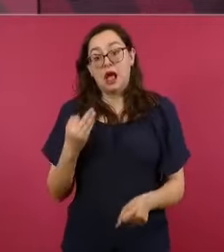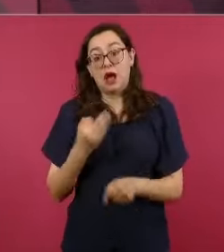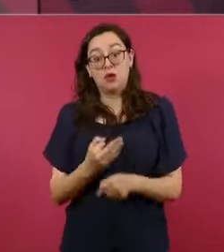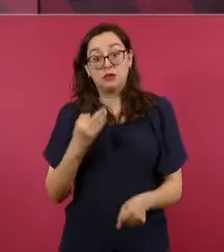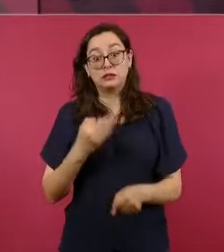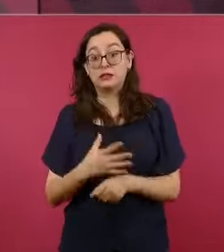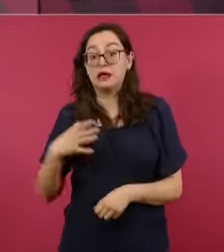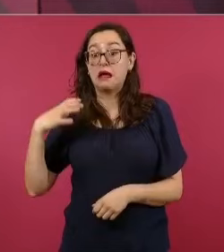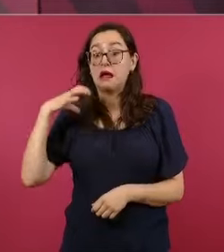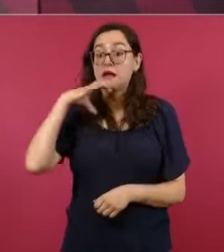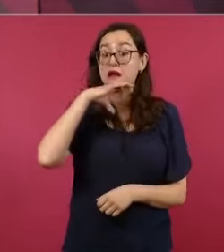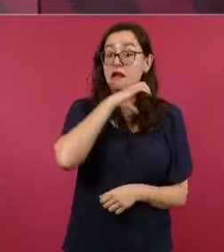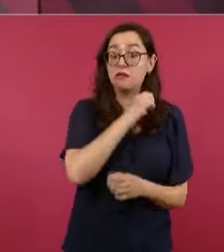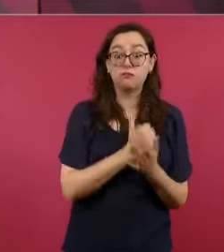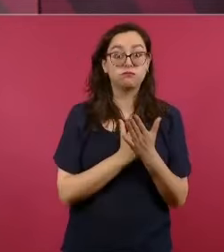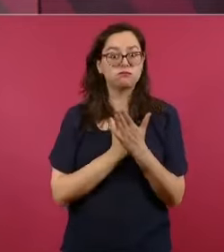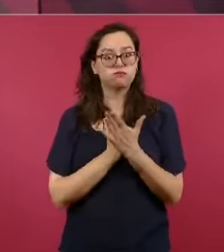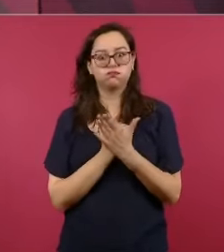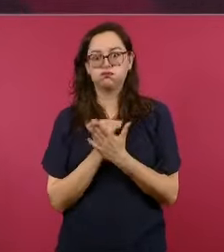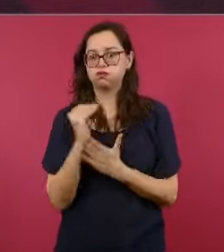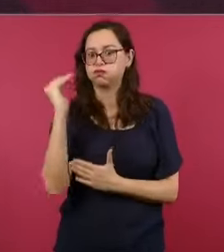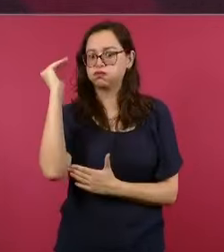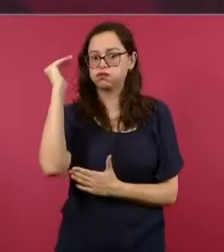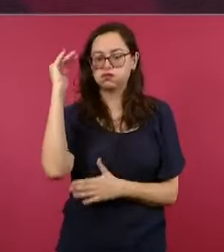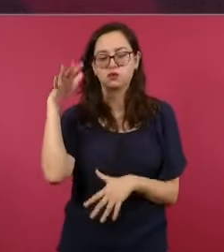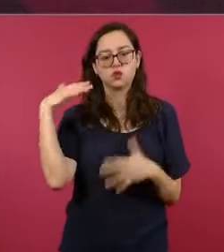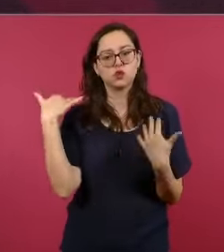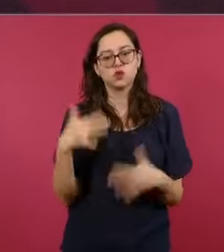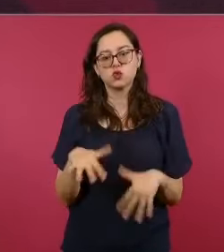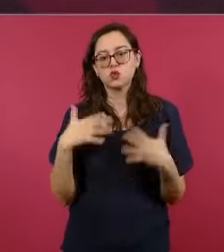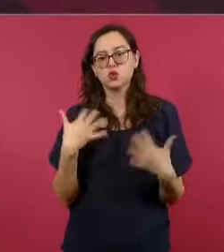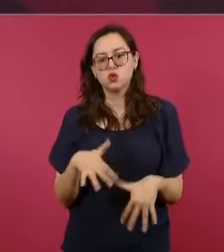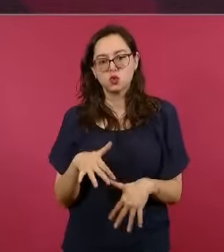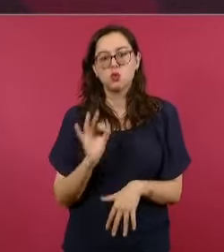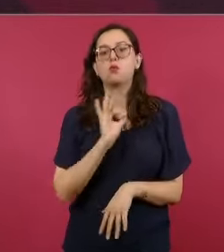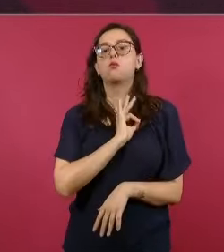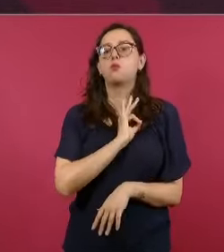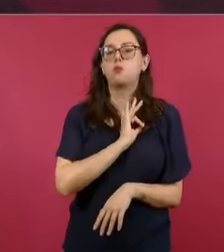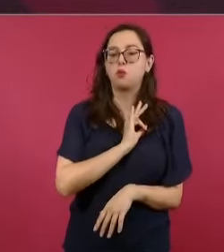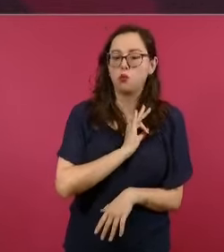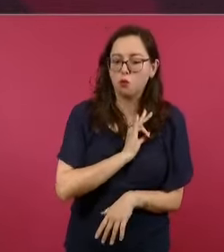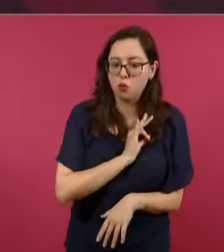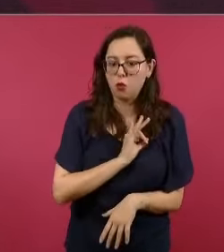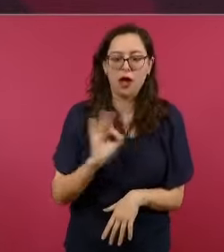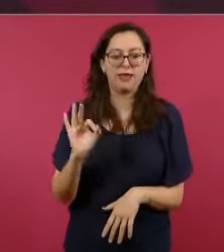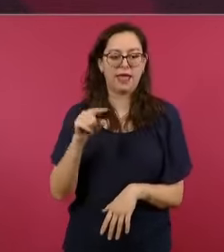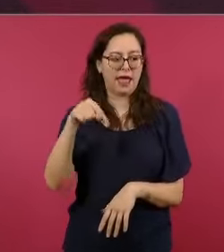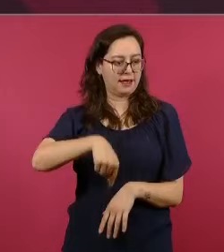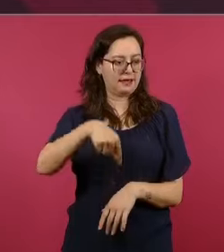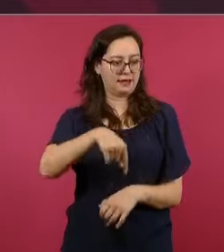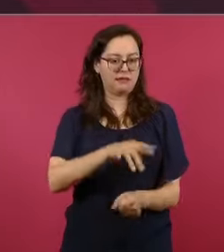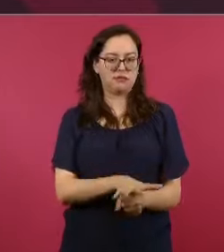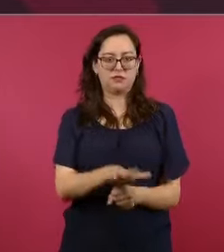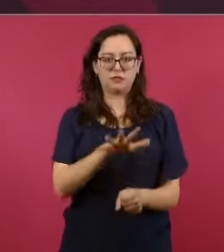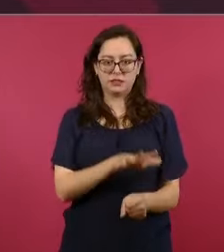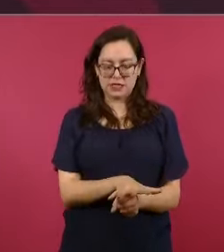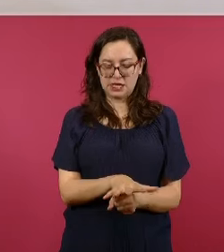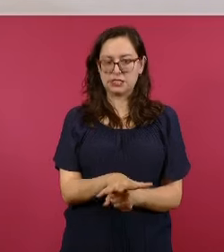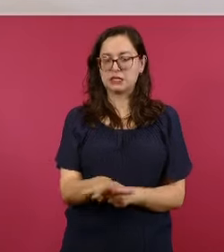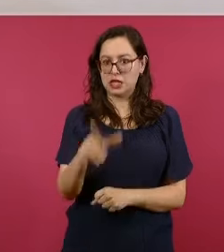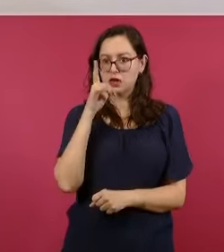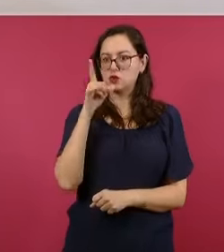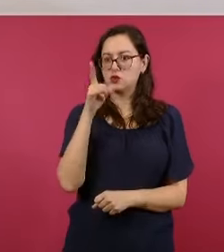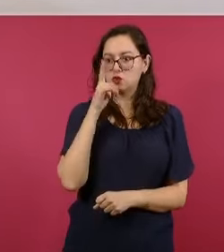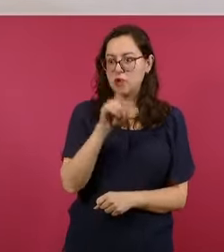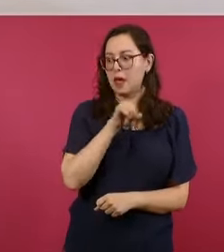el calor se va cumplir con el acuerdo de ayudarles